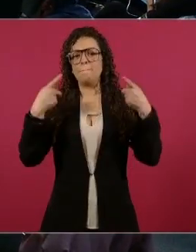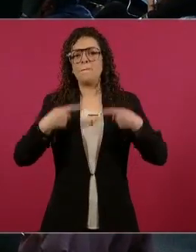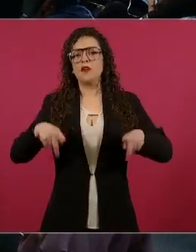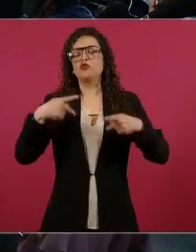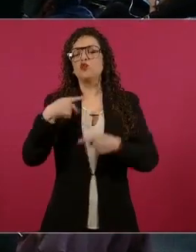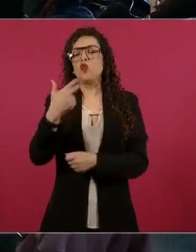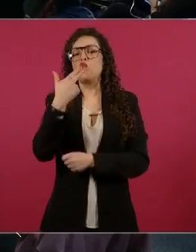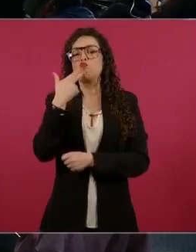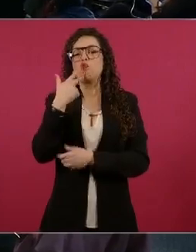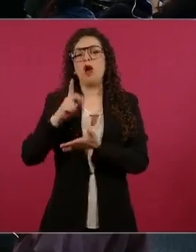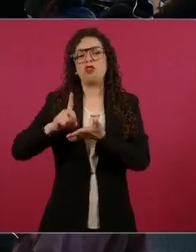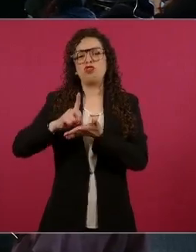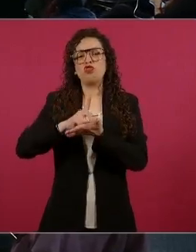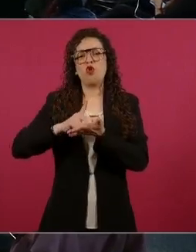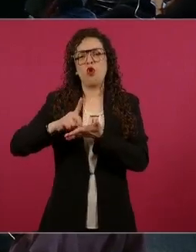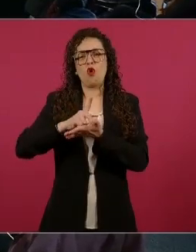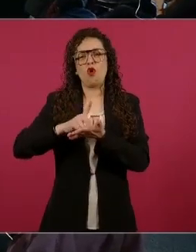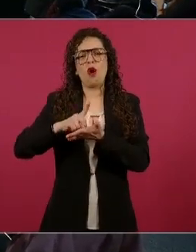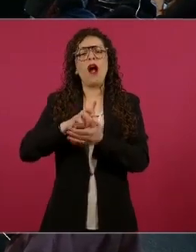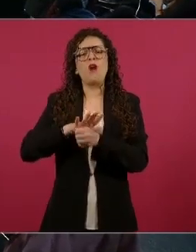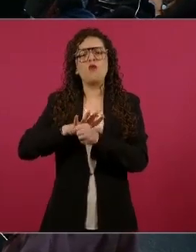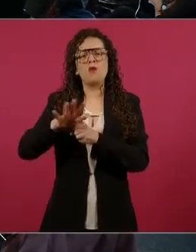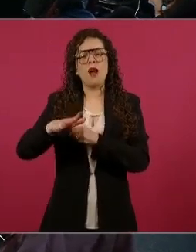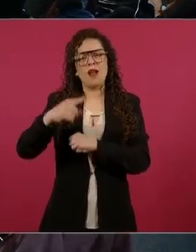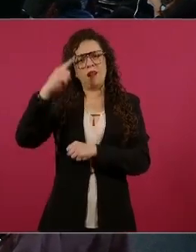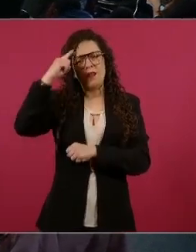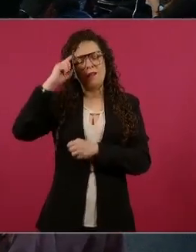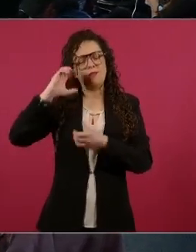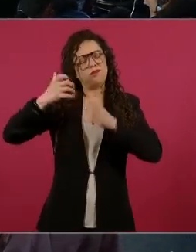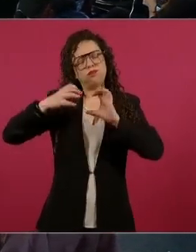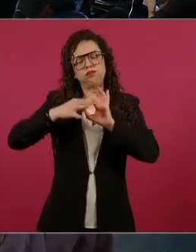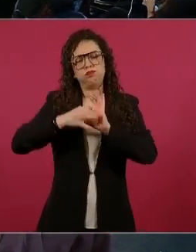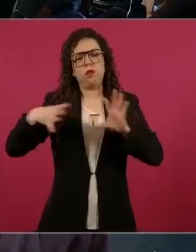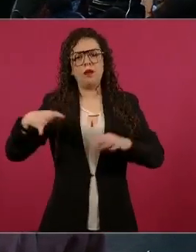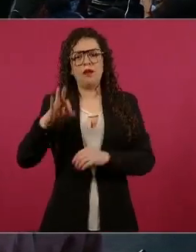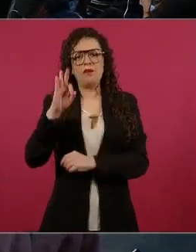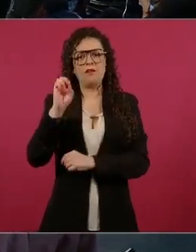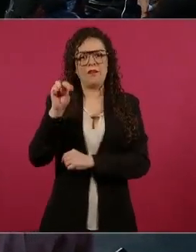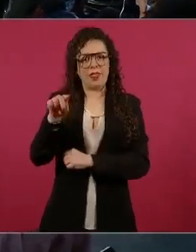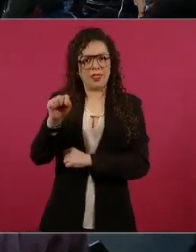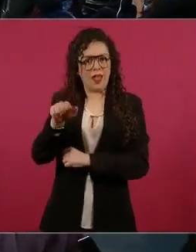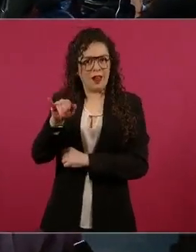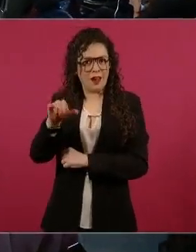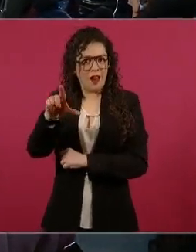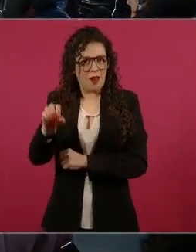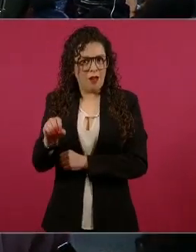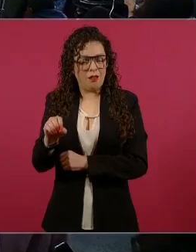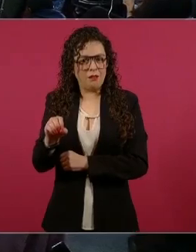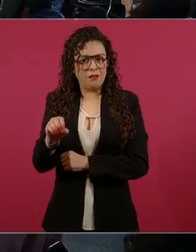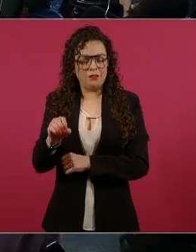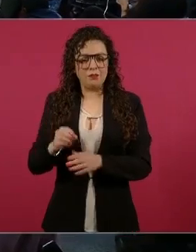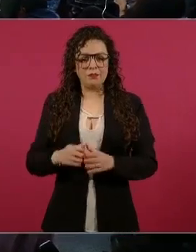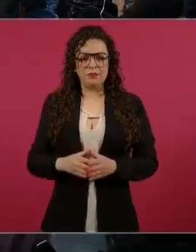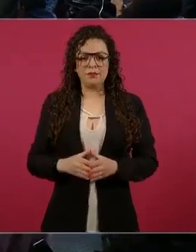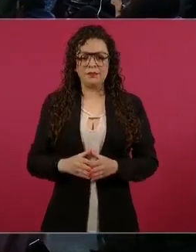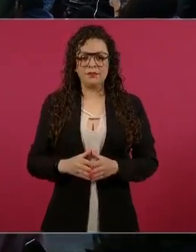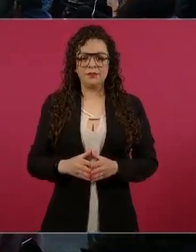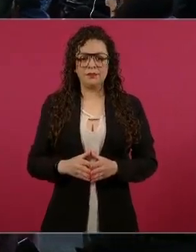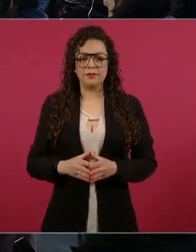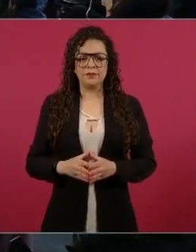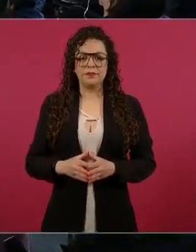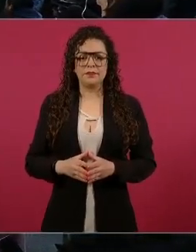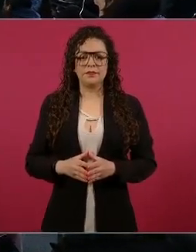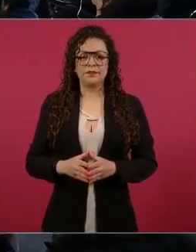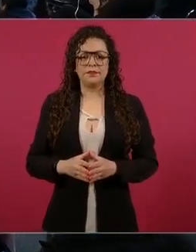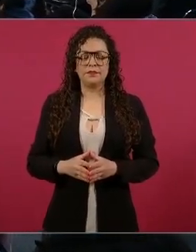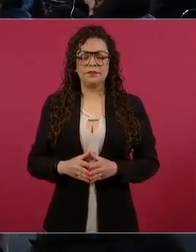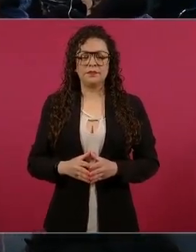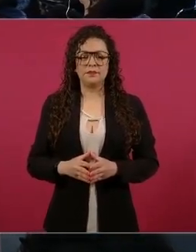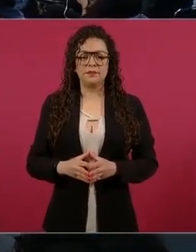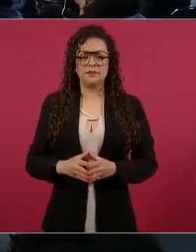la